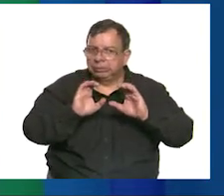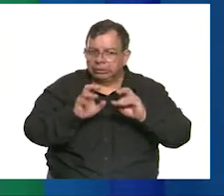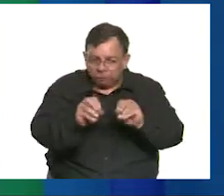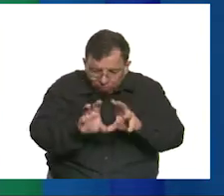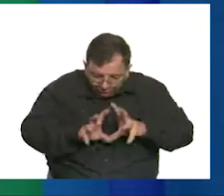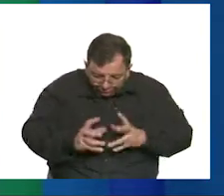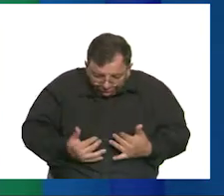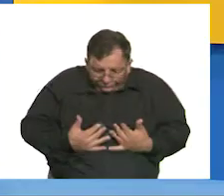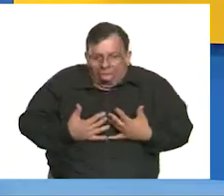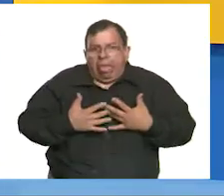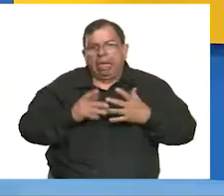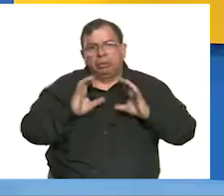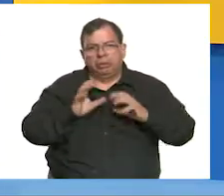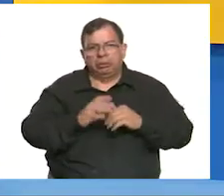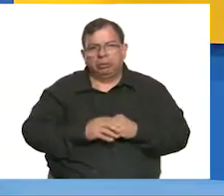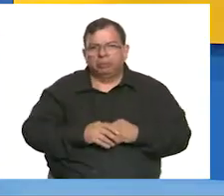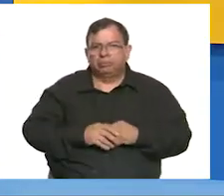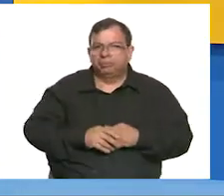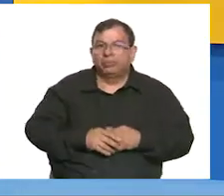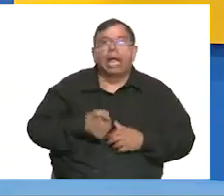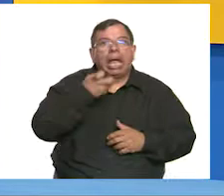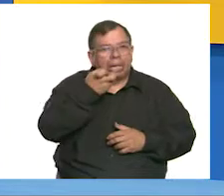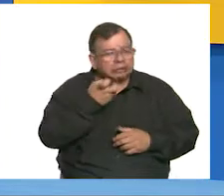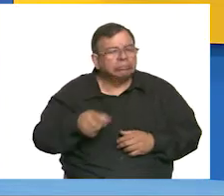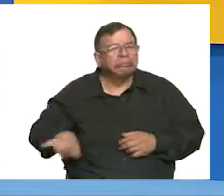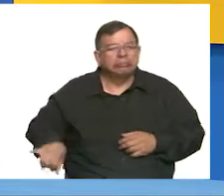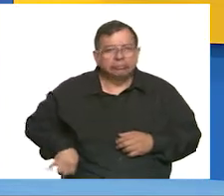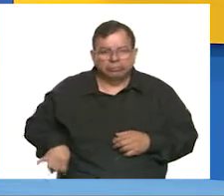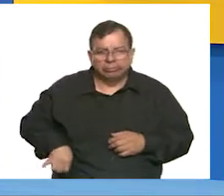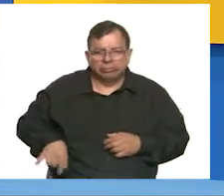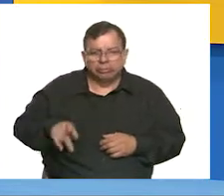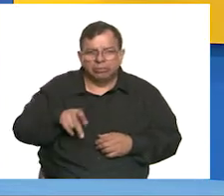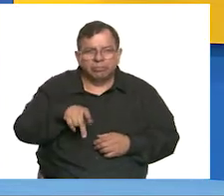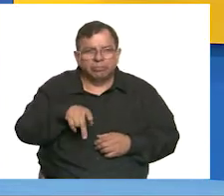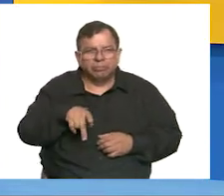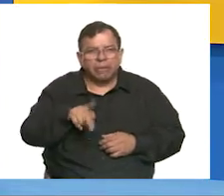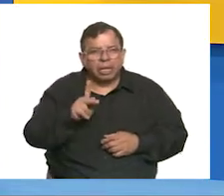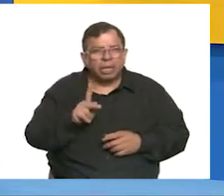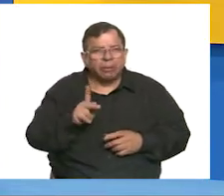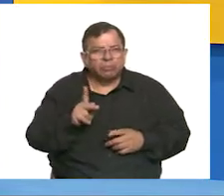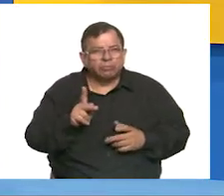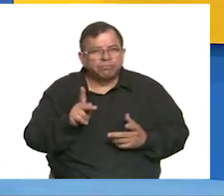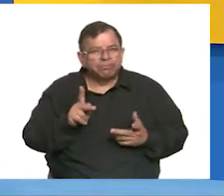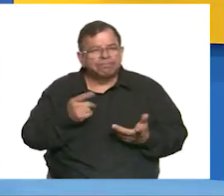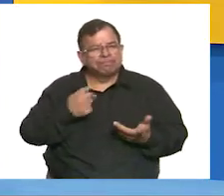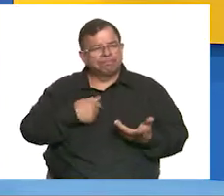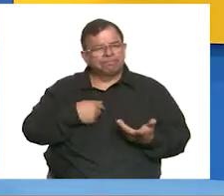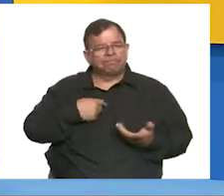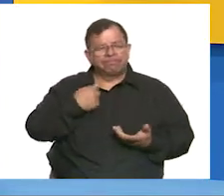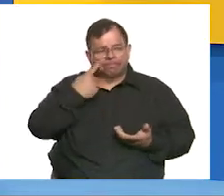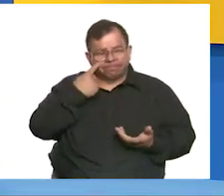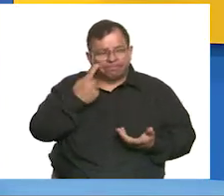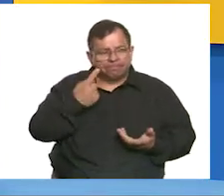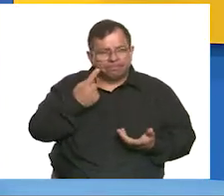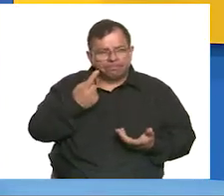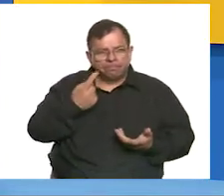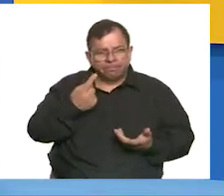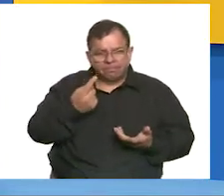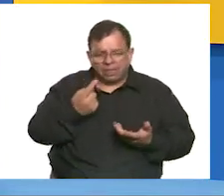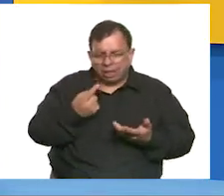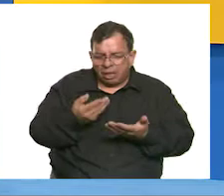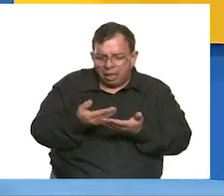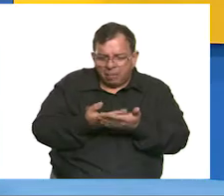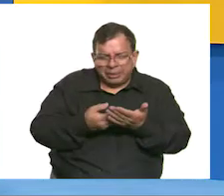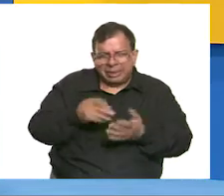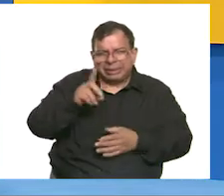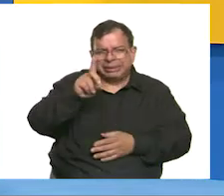vayan a quemar. Ah, maestro, eso suena interesante la actividad, pero, maestro Pedro, Sí. he escuchado que los metales se dilatan